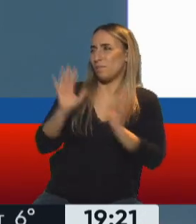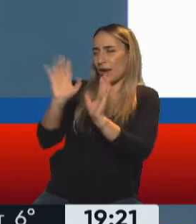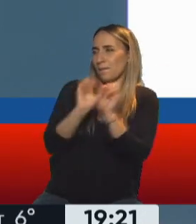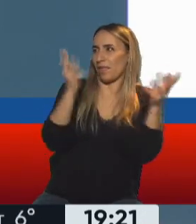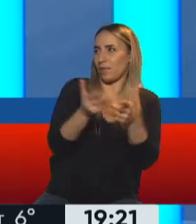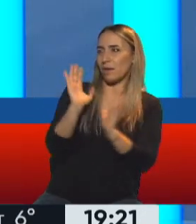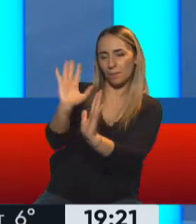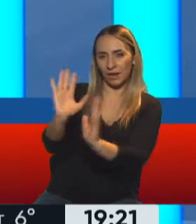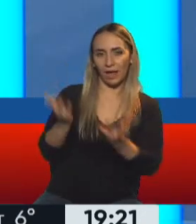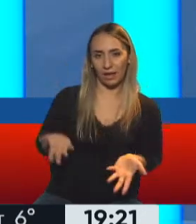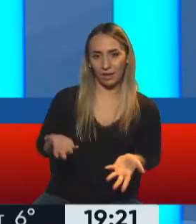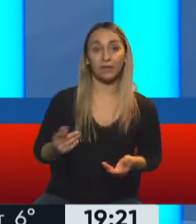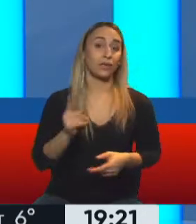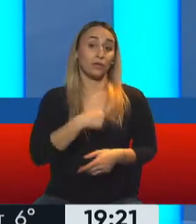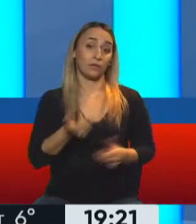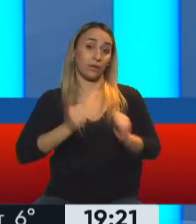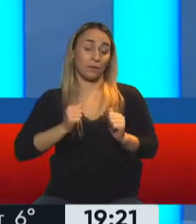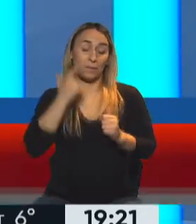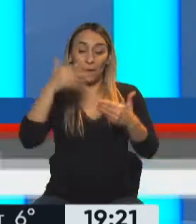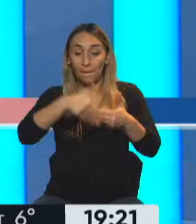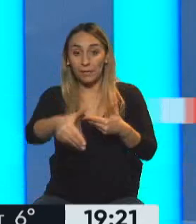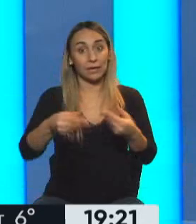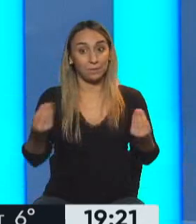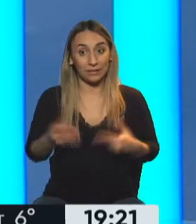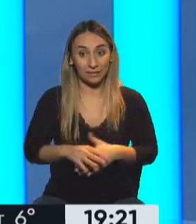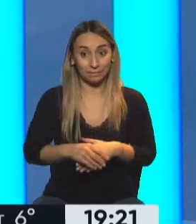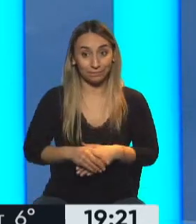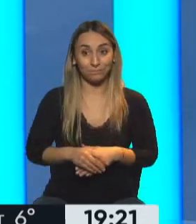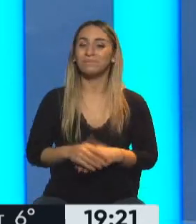un poquito. Y nosotros vamos a esperar un poquito para ver qué pasa en estos días con este viaje de Martín Guzmán. Gracias, Nasa. Así